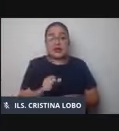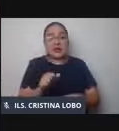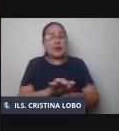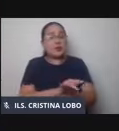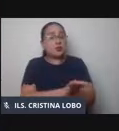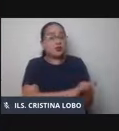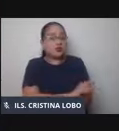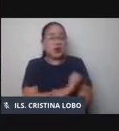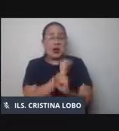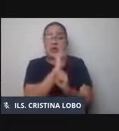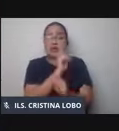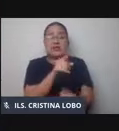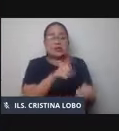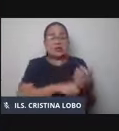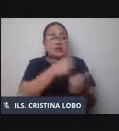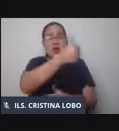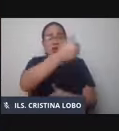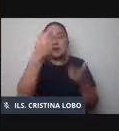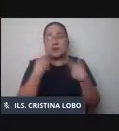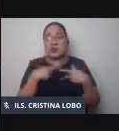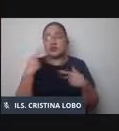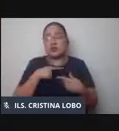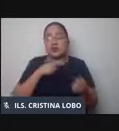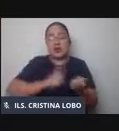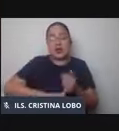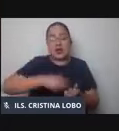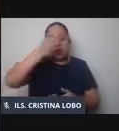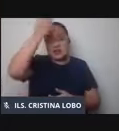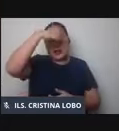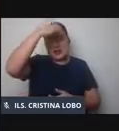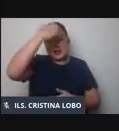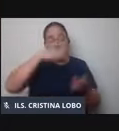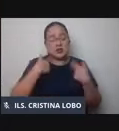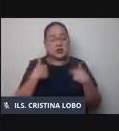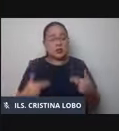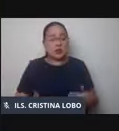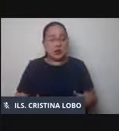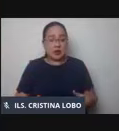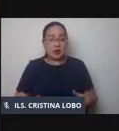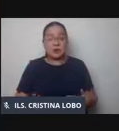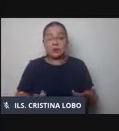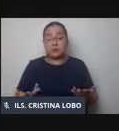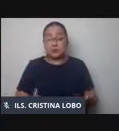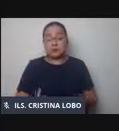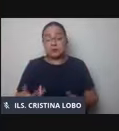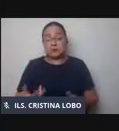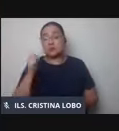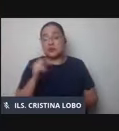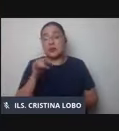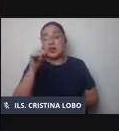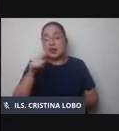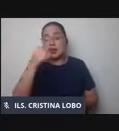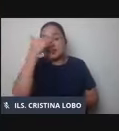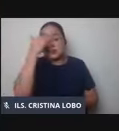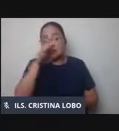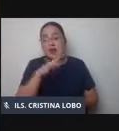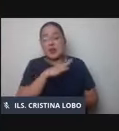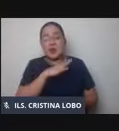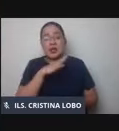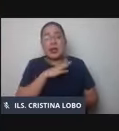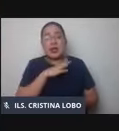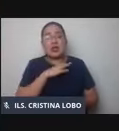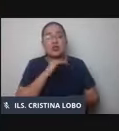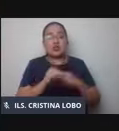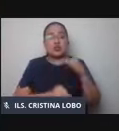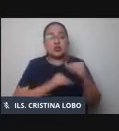una experiencia humana, ¿no? Es una emoción humana que, si bien es cierto, nos trae a todos, nos lleva